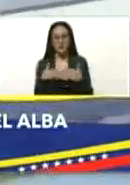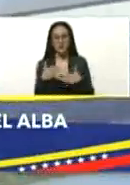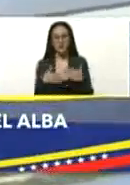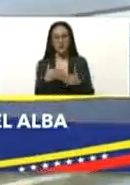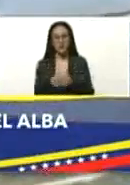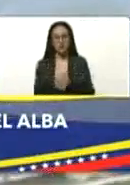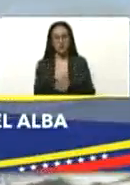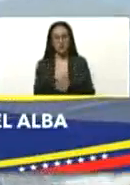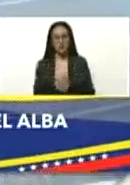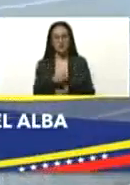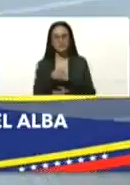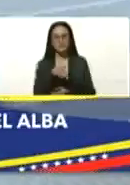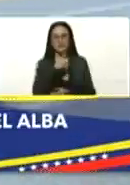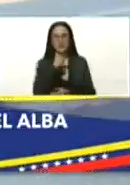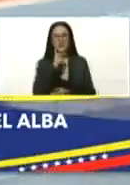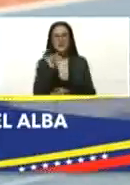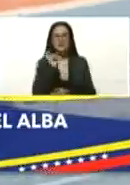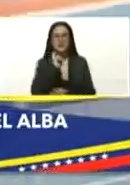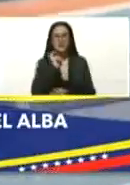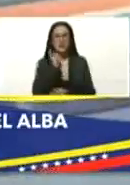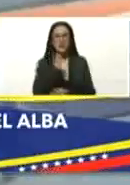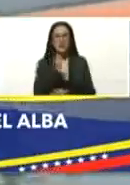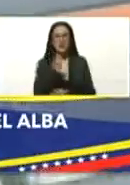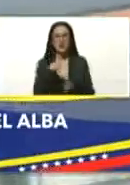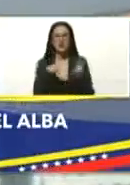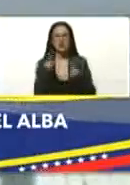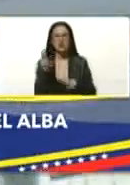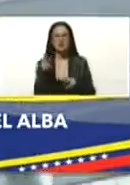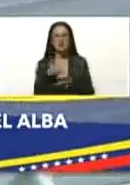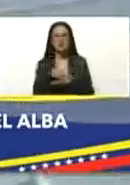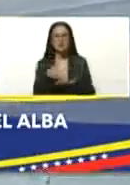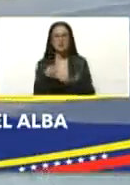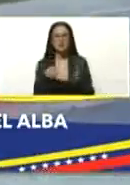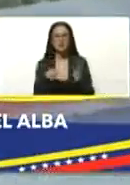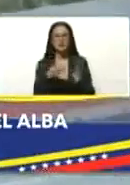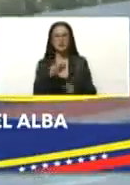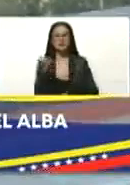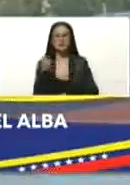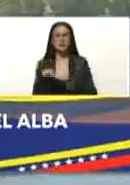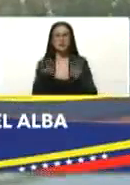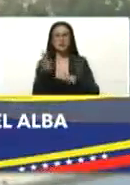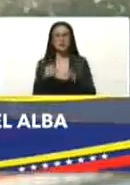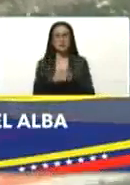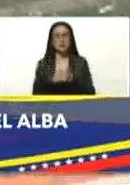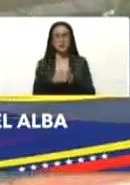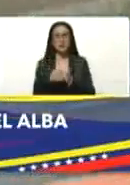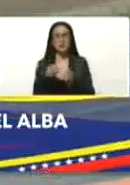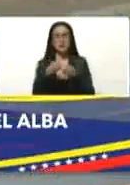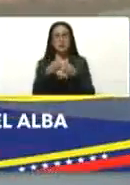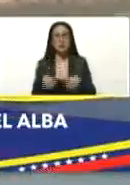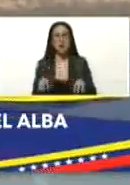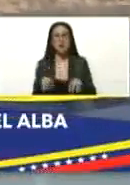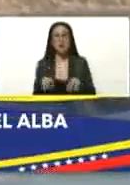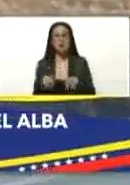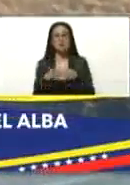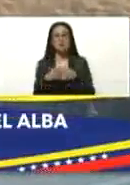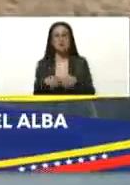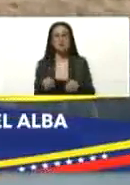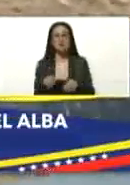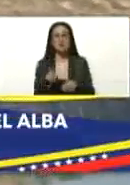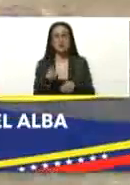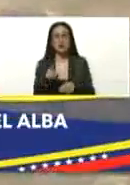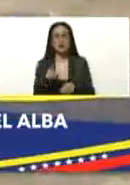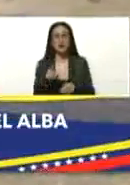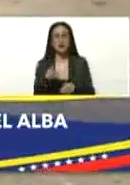es chupadero, en la cual producimos 12.614.000 400 unidades de huevo. Esta unidad de